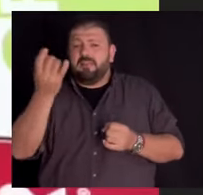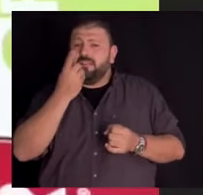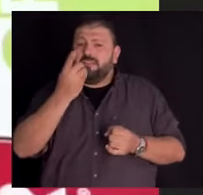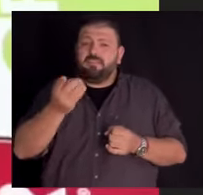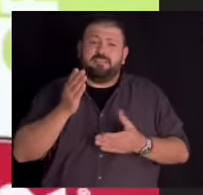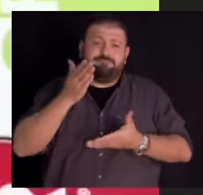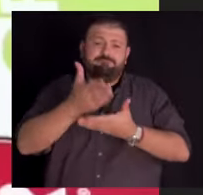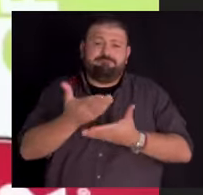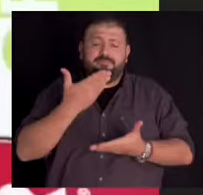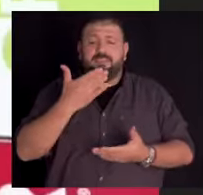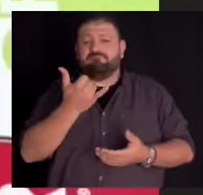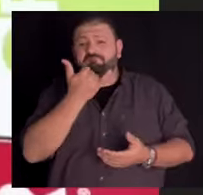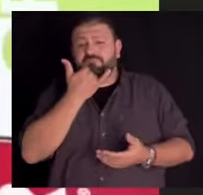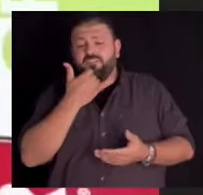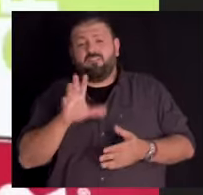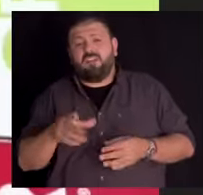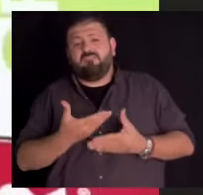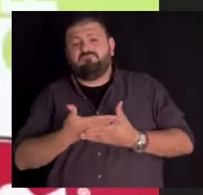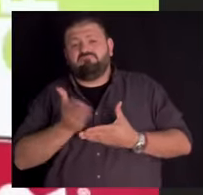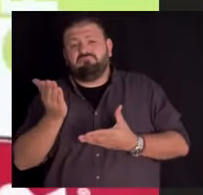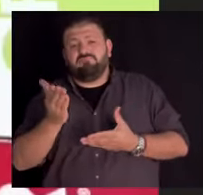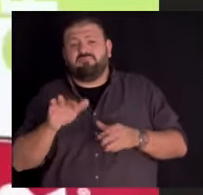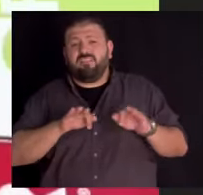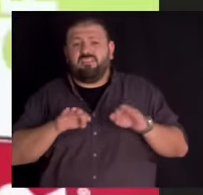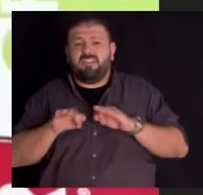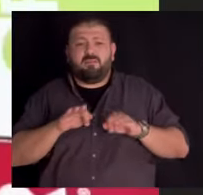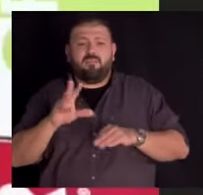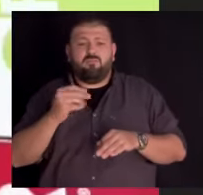tienes un problema nivel 7,